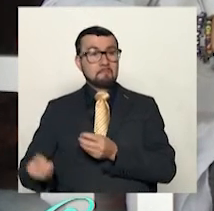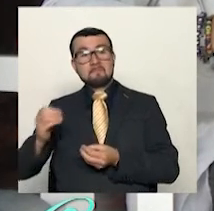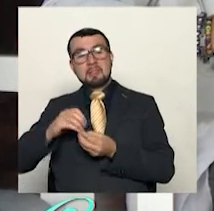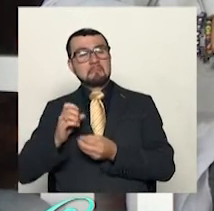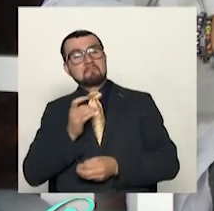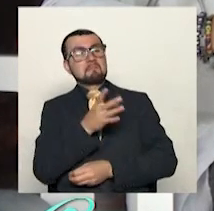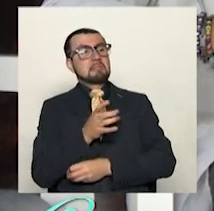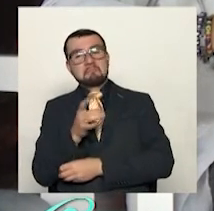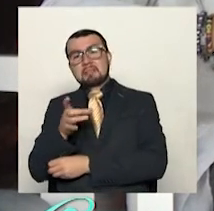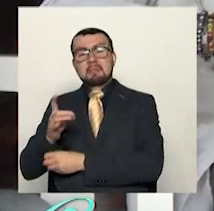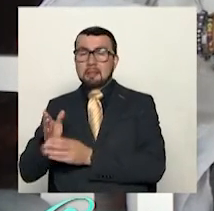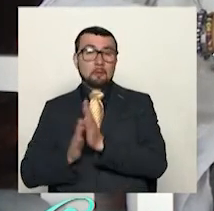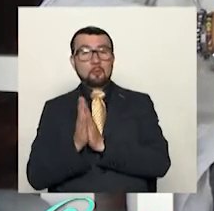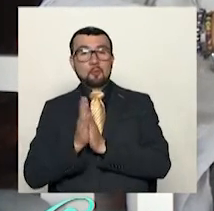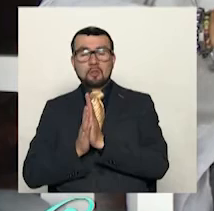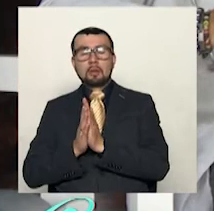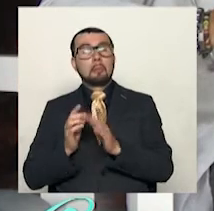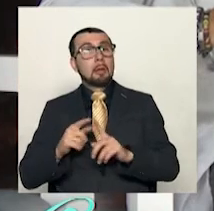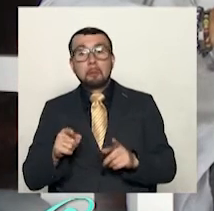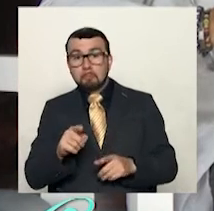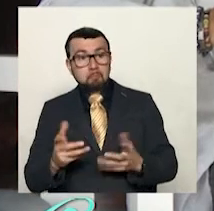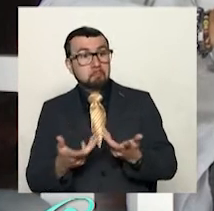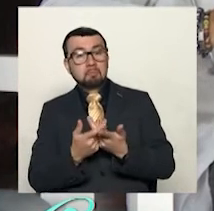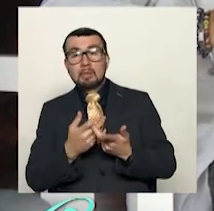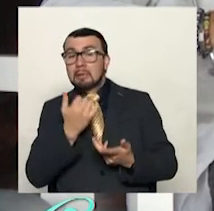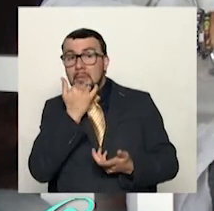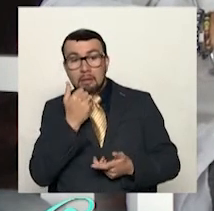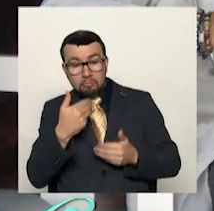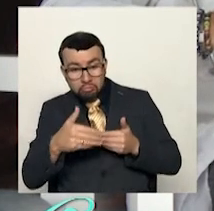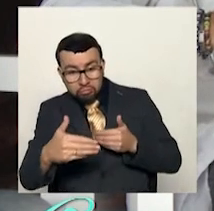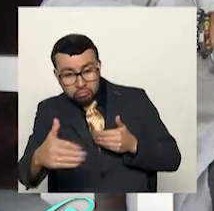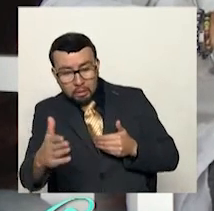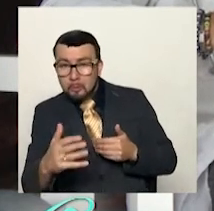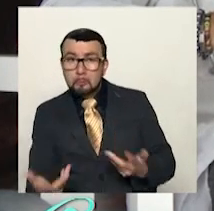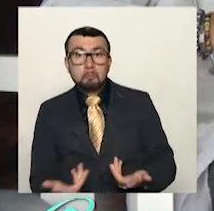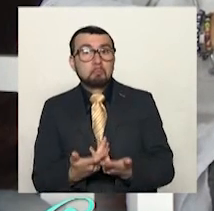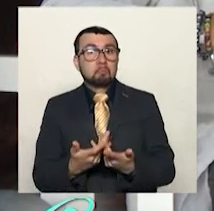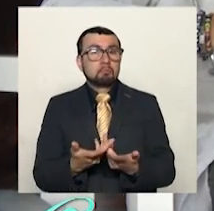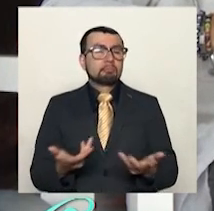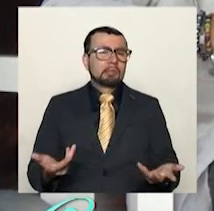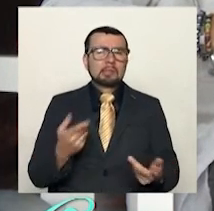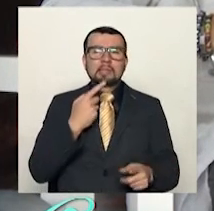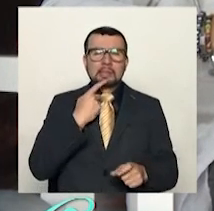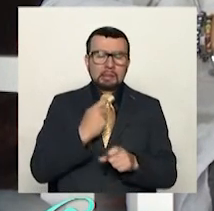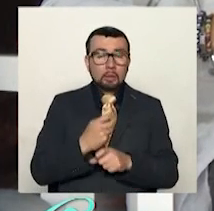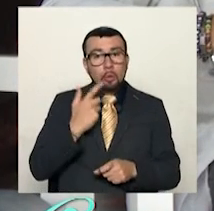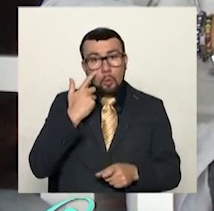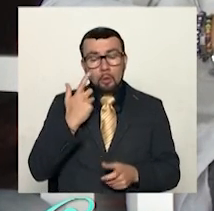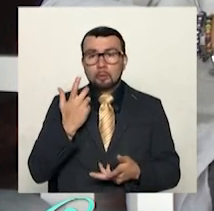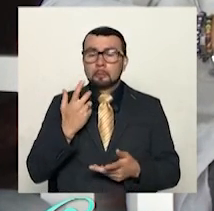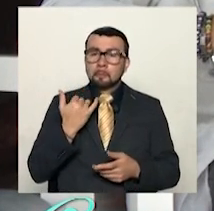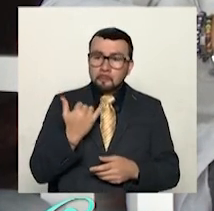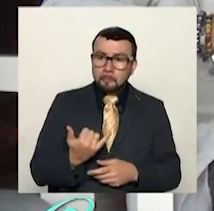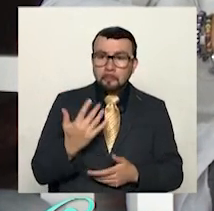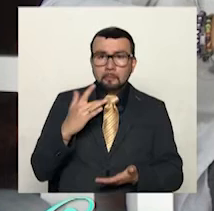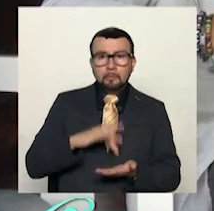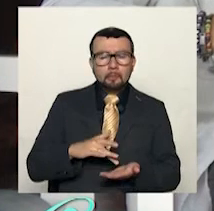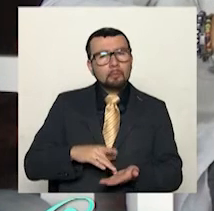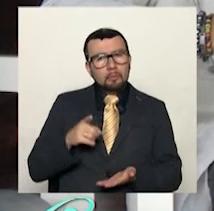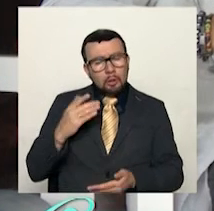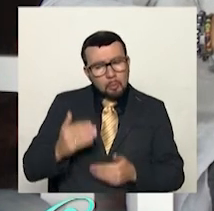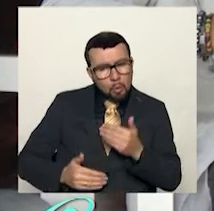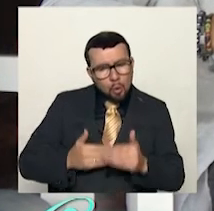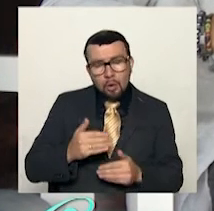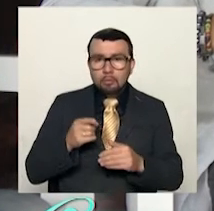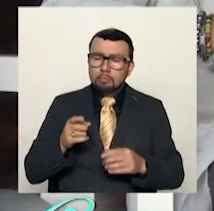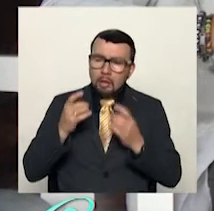otro y no sabemos qué pasa de ahí para adelante con el paciente cuando estamos encubriendo un proceso más